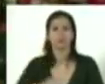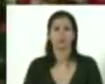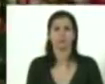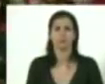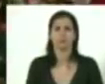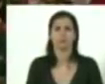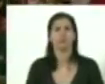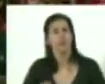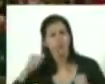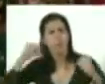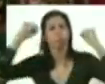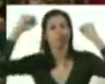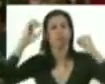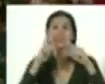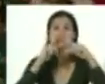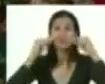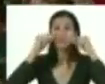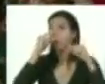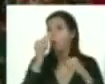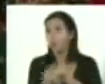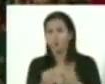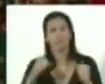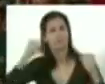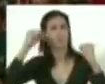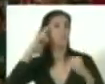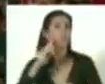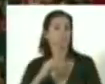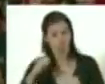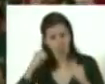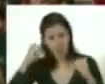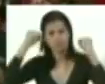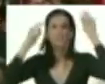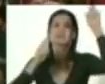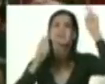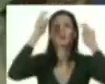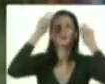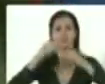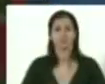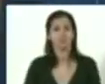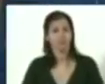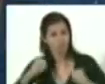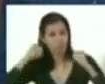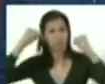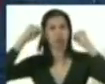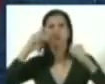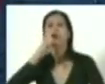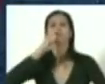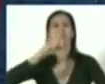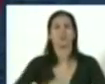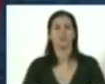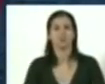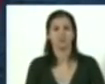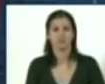¡Viva Zamora! ¡Viva Bolívar! ¡Viva Chávez! ¡Viva